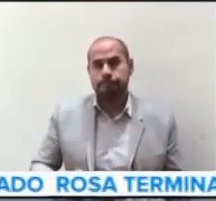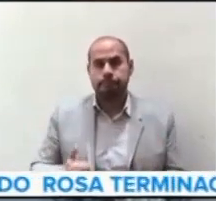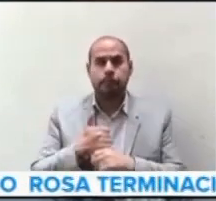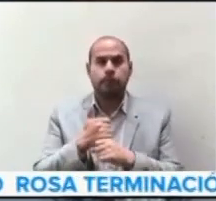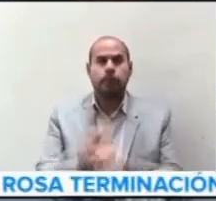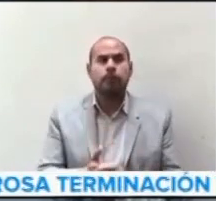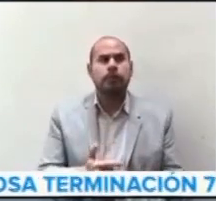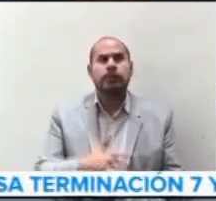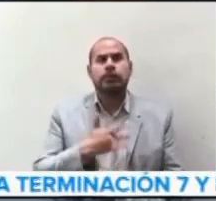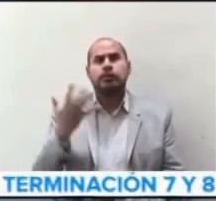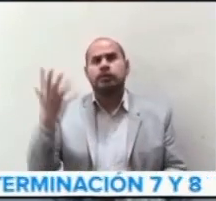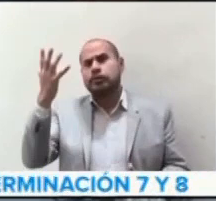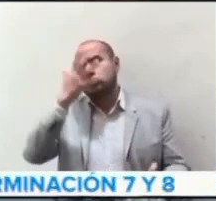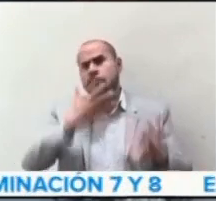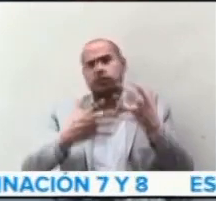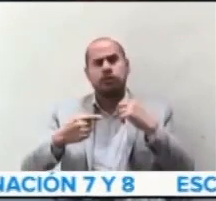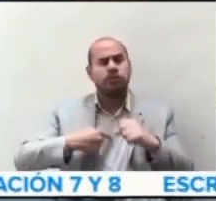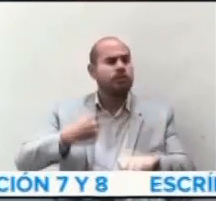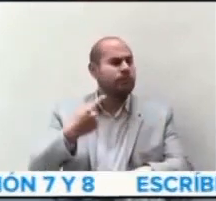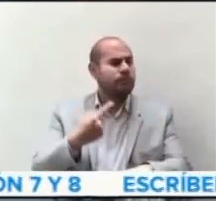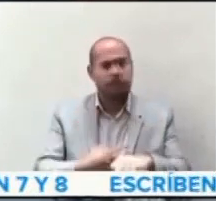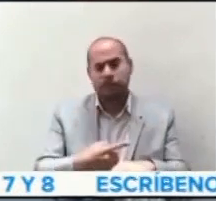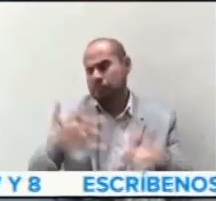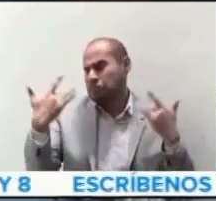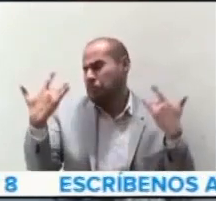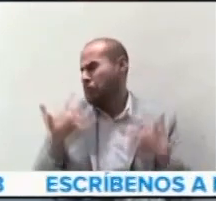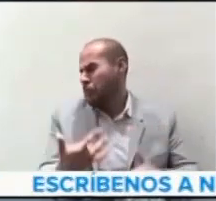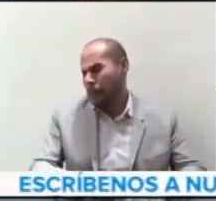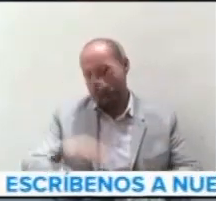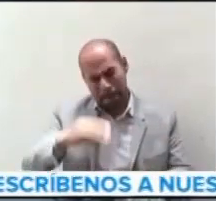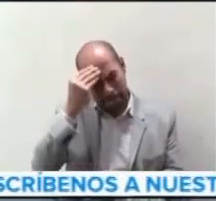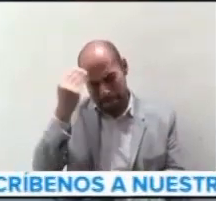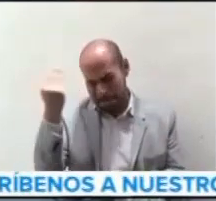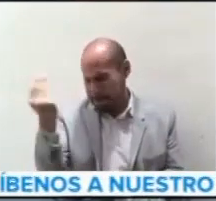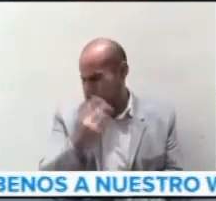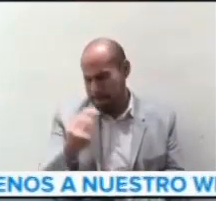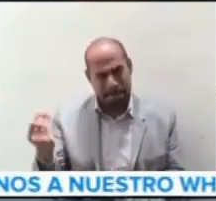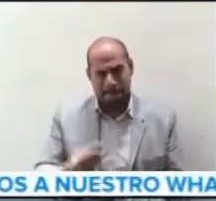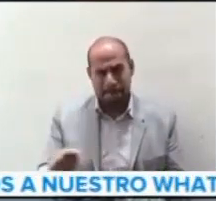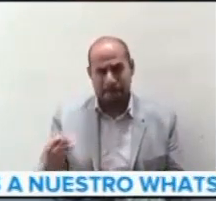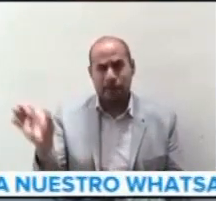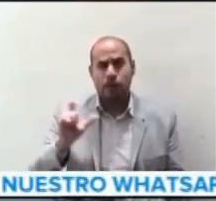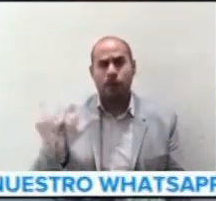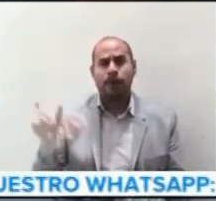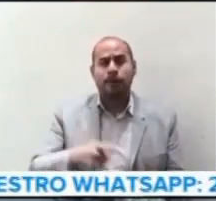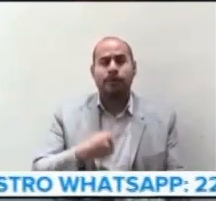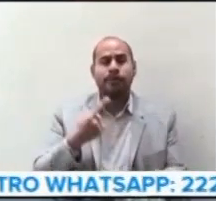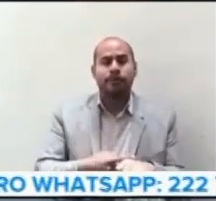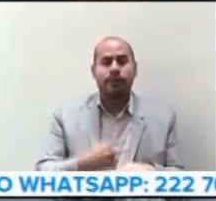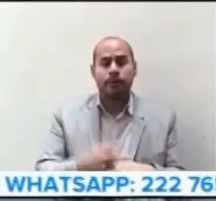la incertidumbre y los dolores horribles de una enfermedad terminal